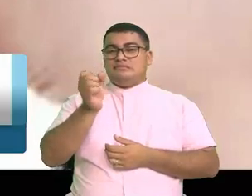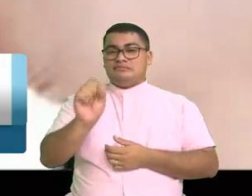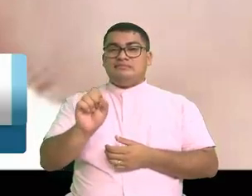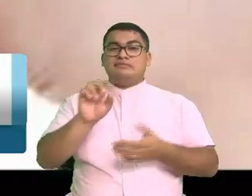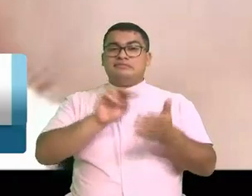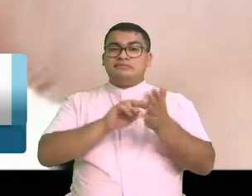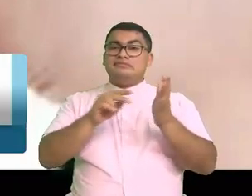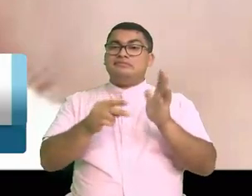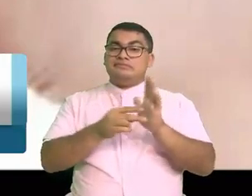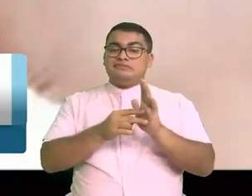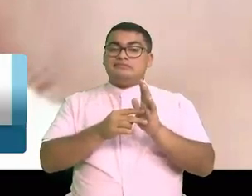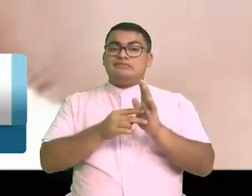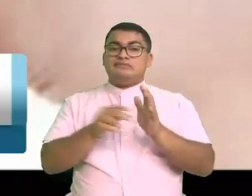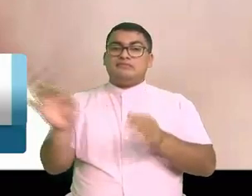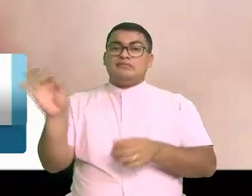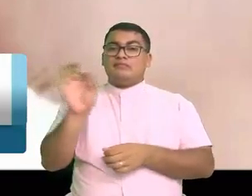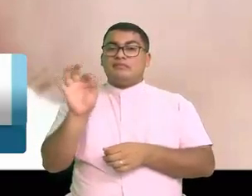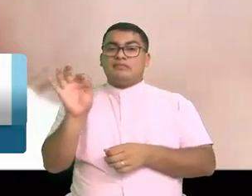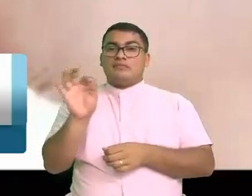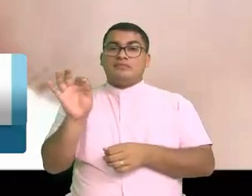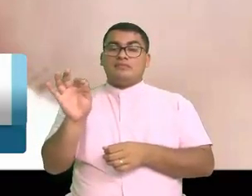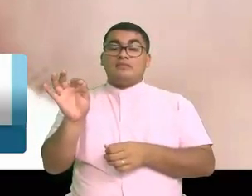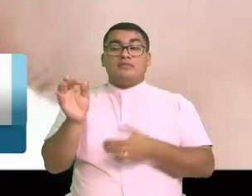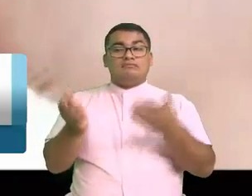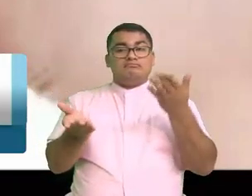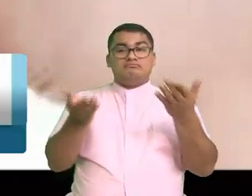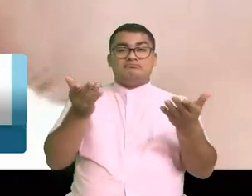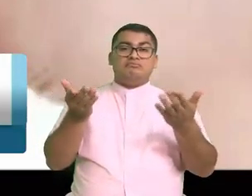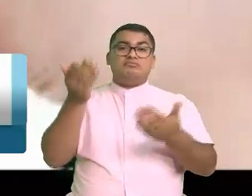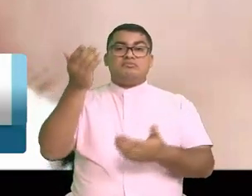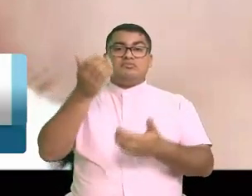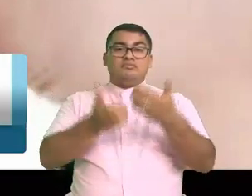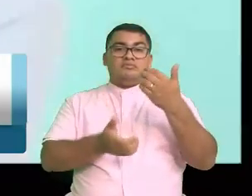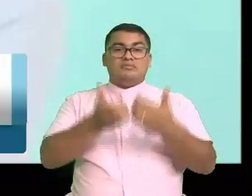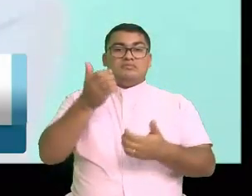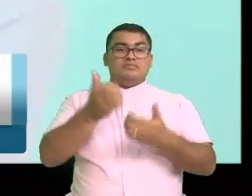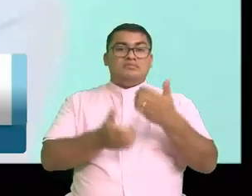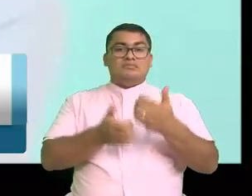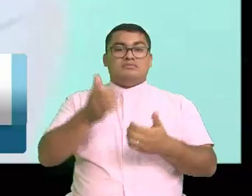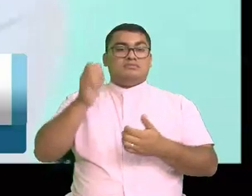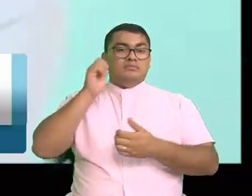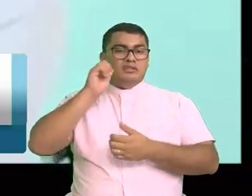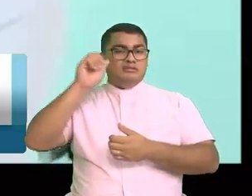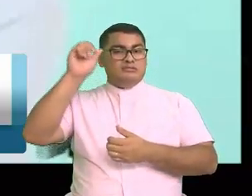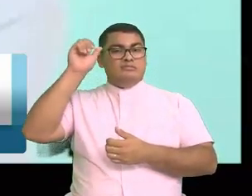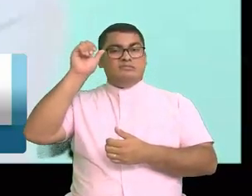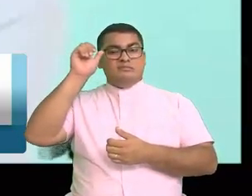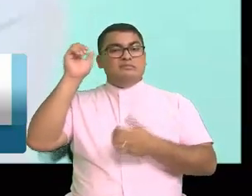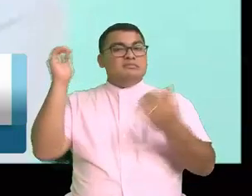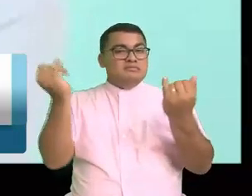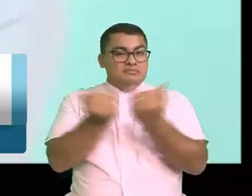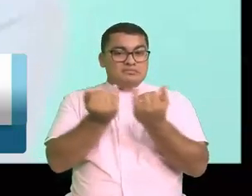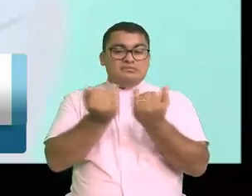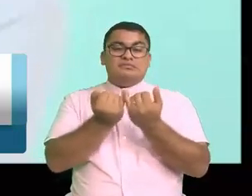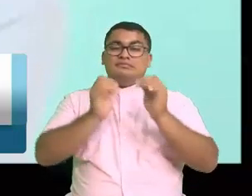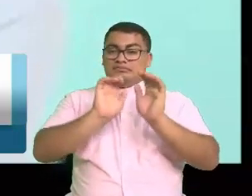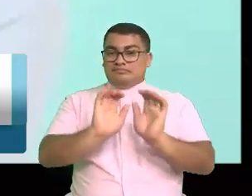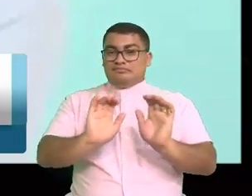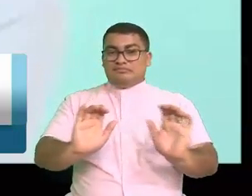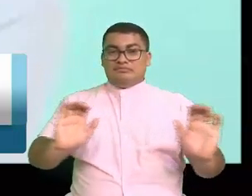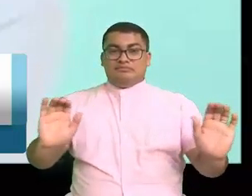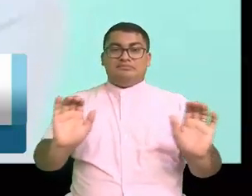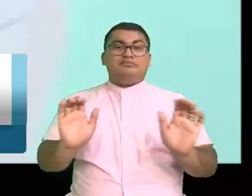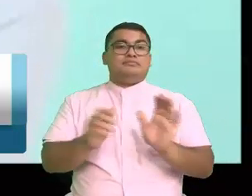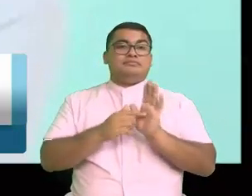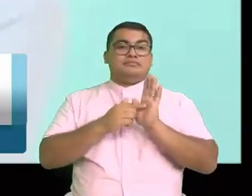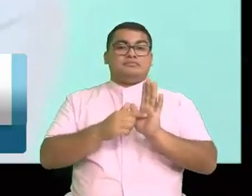un factor que aparentemente afecta a solo los adultos, pero no, lo sufren también los niños. Sí, claro. Es